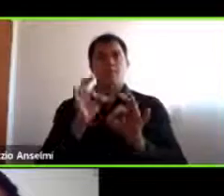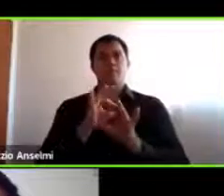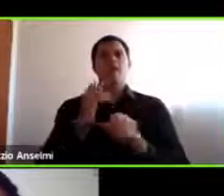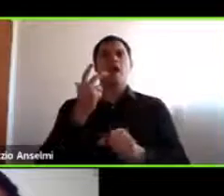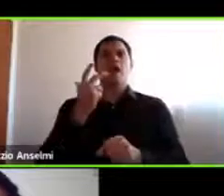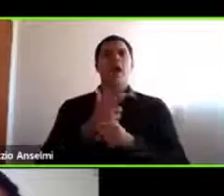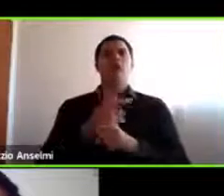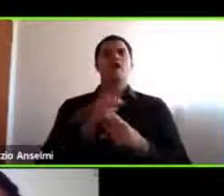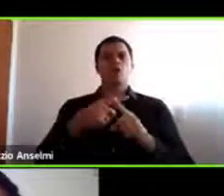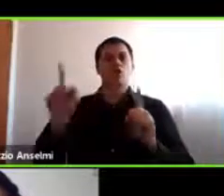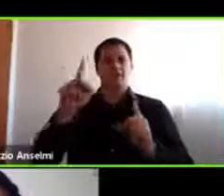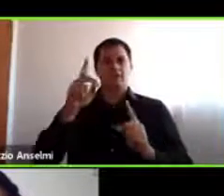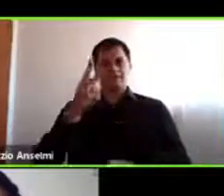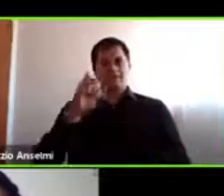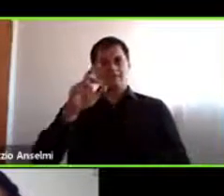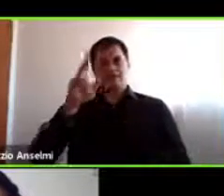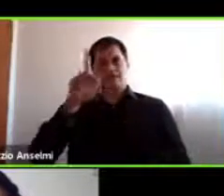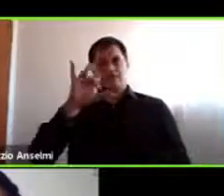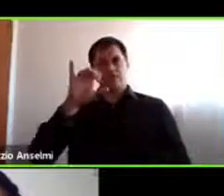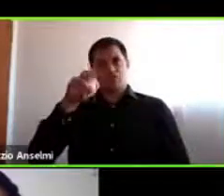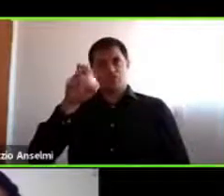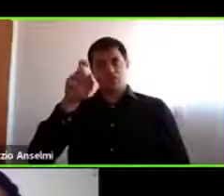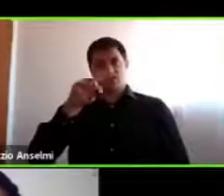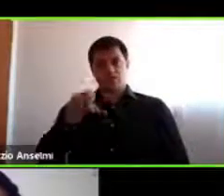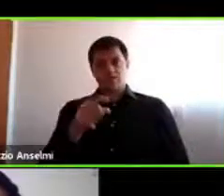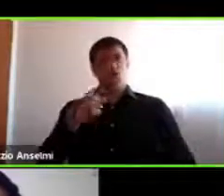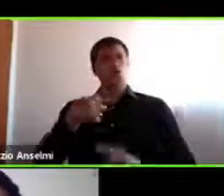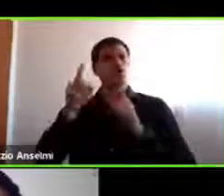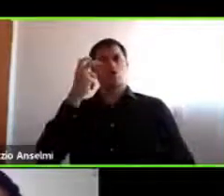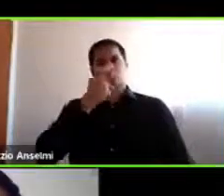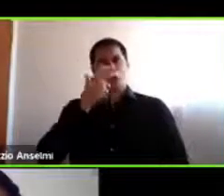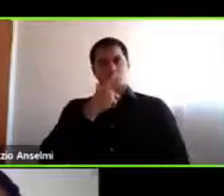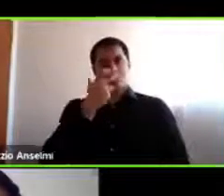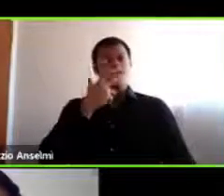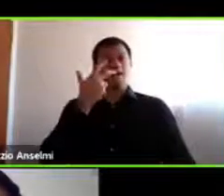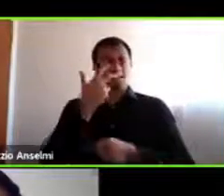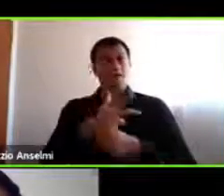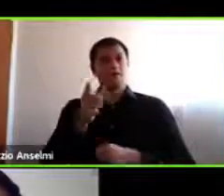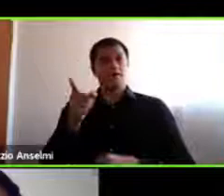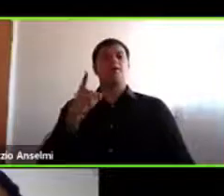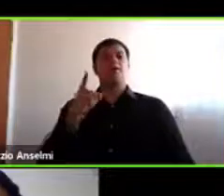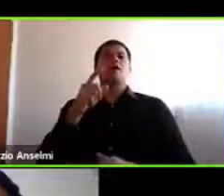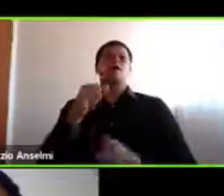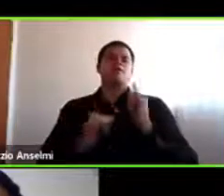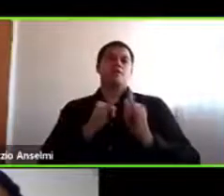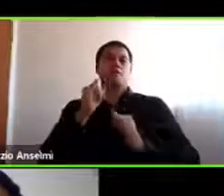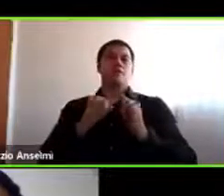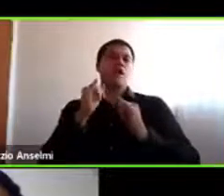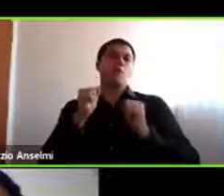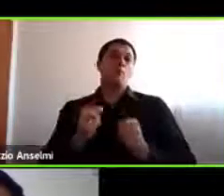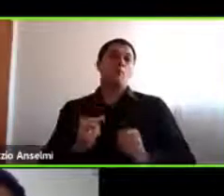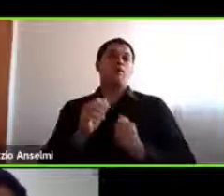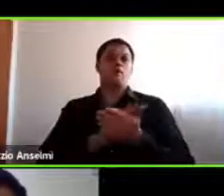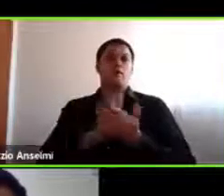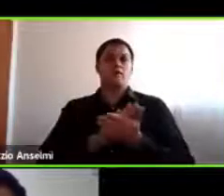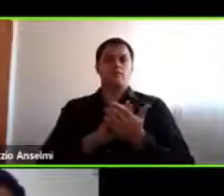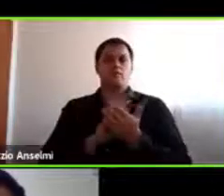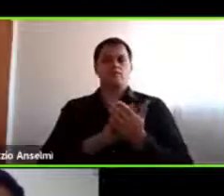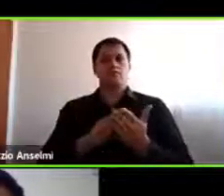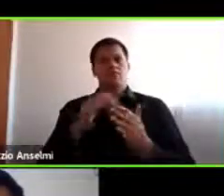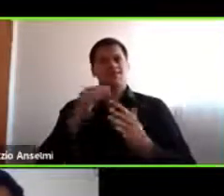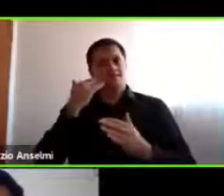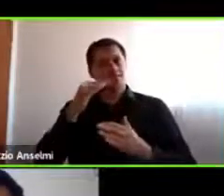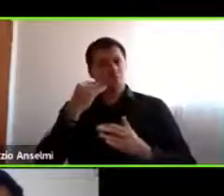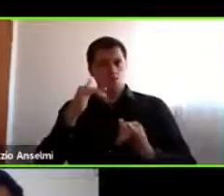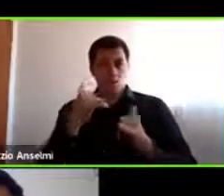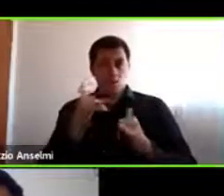idiomas que contienen la capacidad online de que el niño juegue ya sea en la casa o en el colegio en dispositivos distintos y a